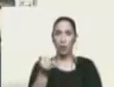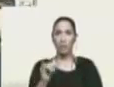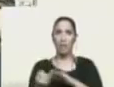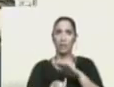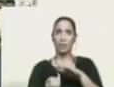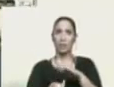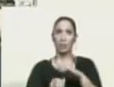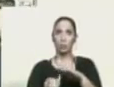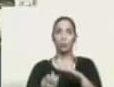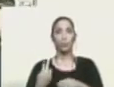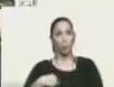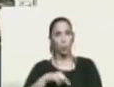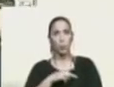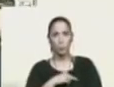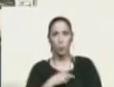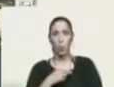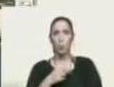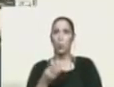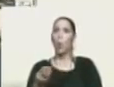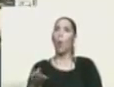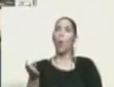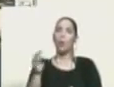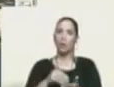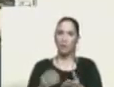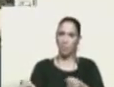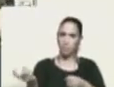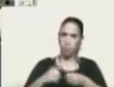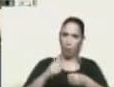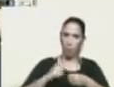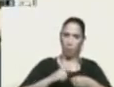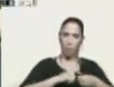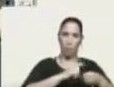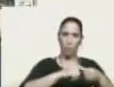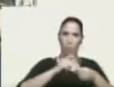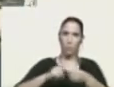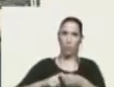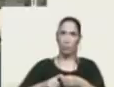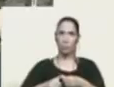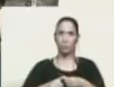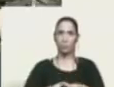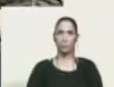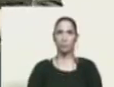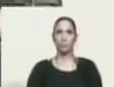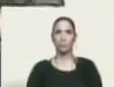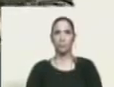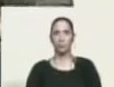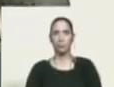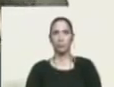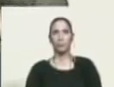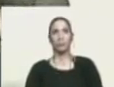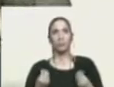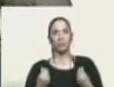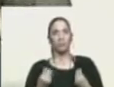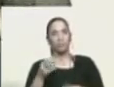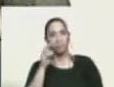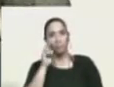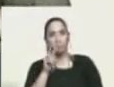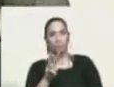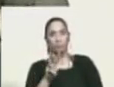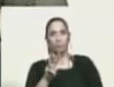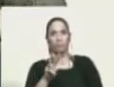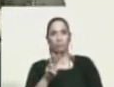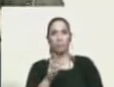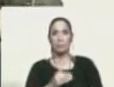nosotros hemos recuperado, sentían la indiferencia simple y llanamente de ver cómo las máximas